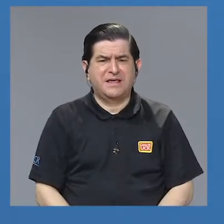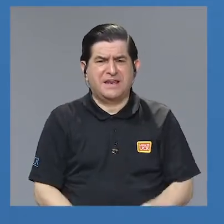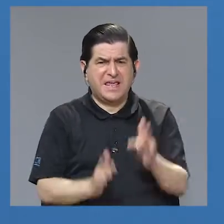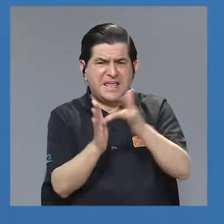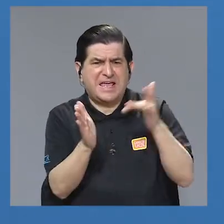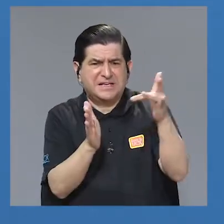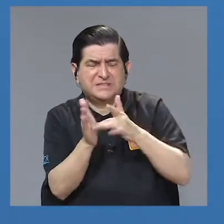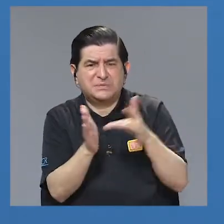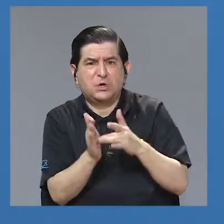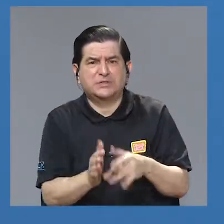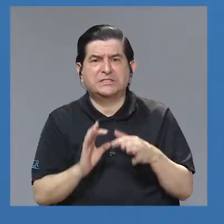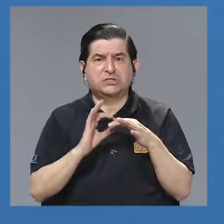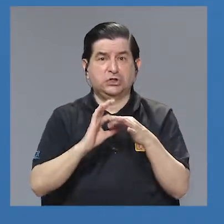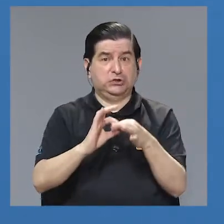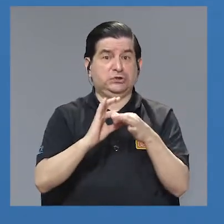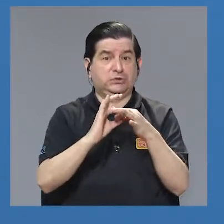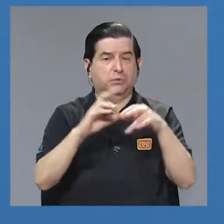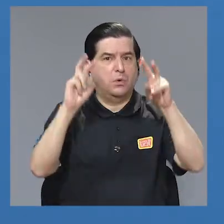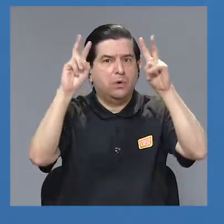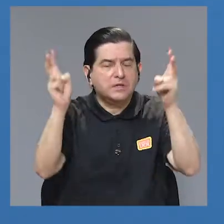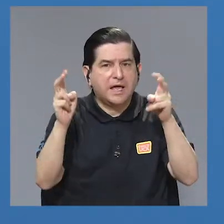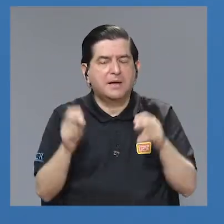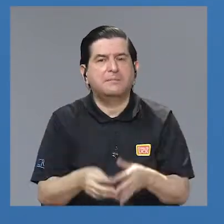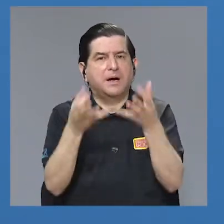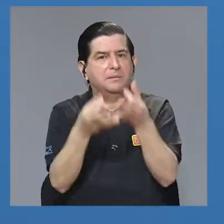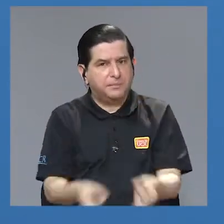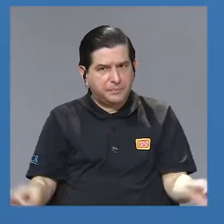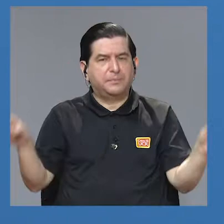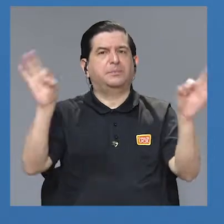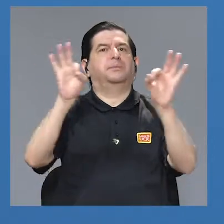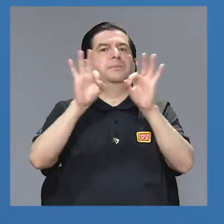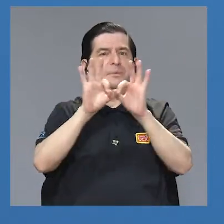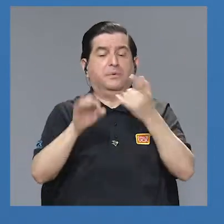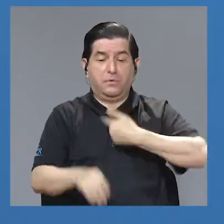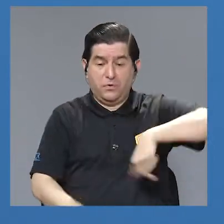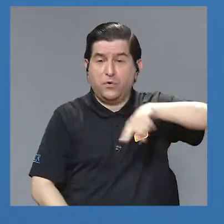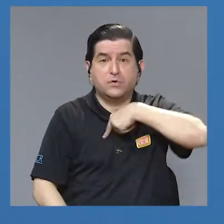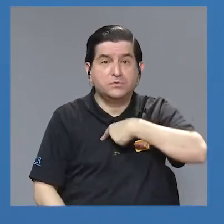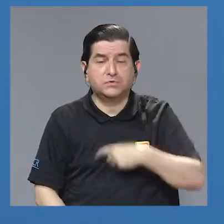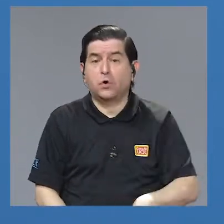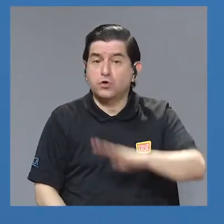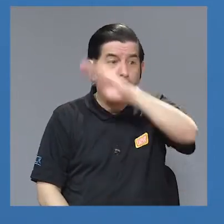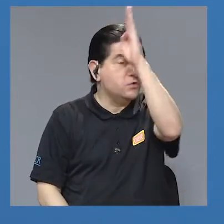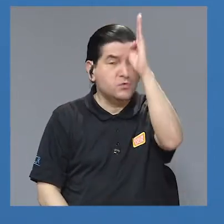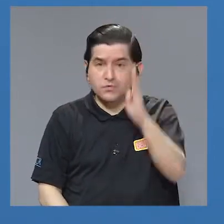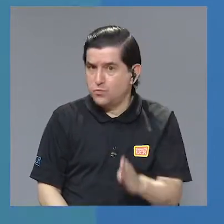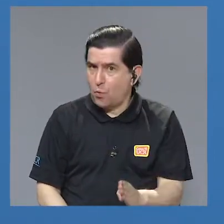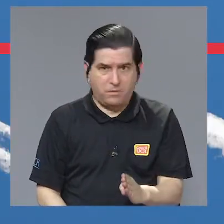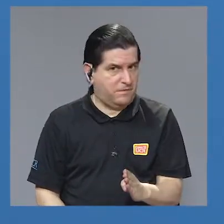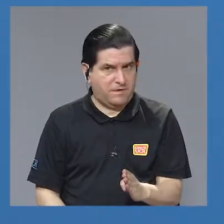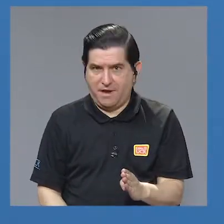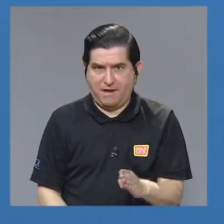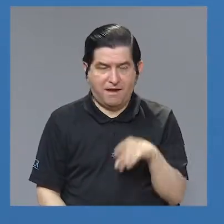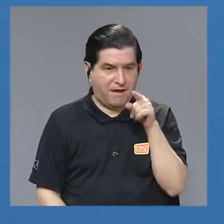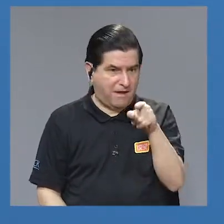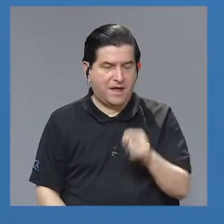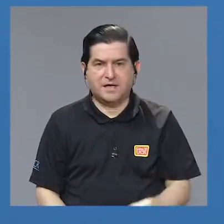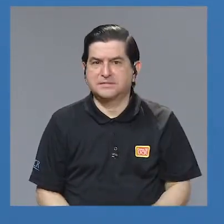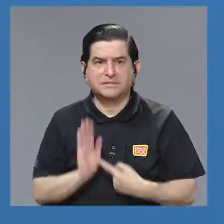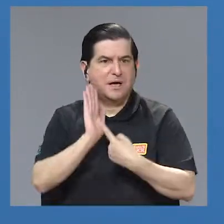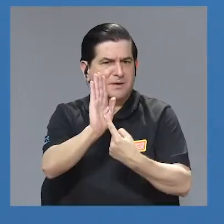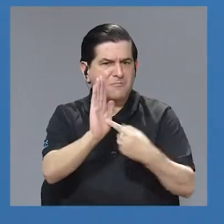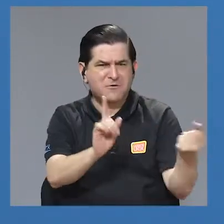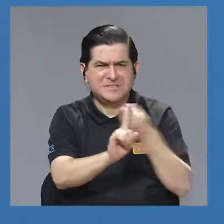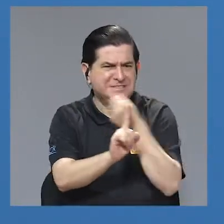y la explotación sexual. Esto es un tema muy relevante en el sentido de que nosotros no hemos tenido nunca,